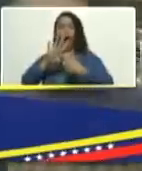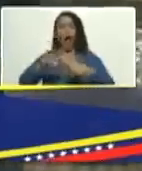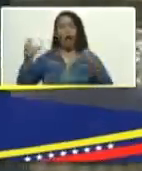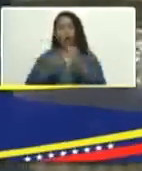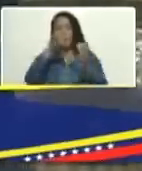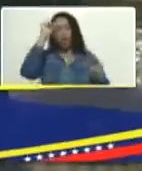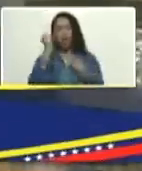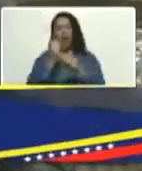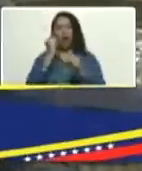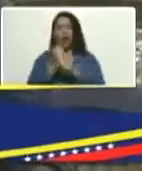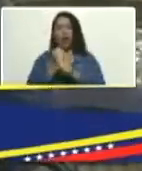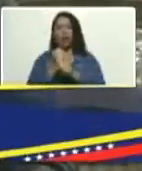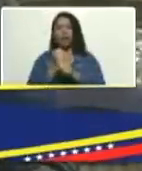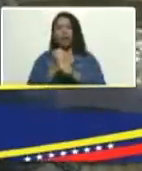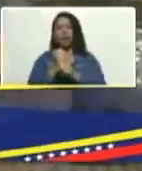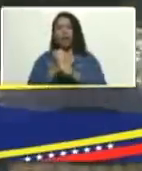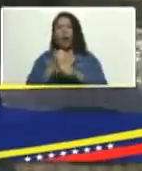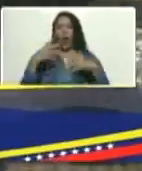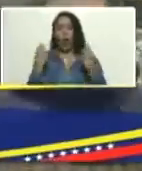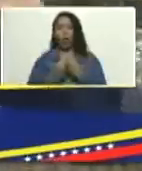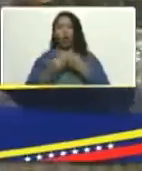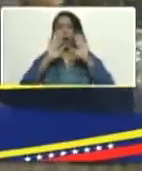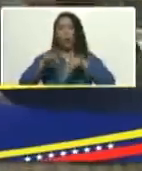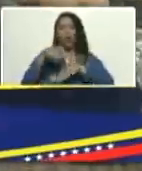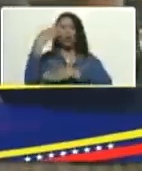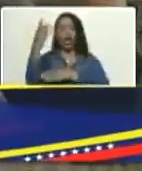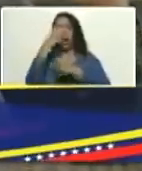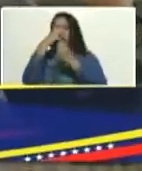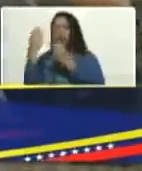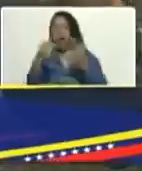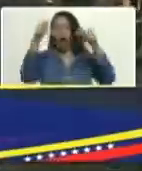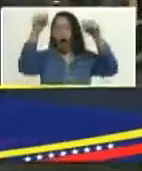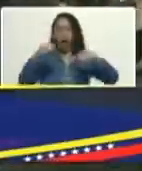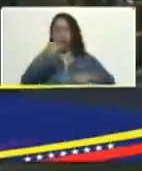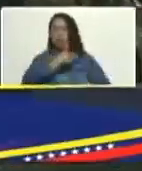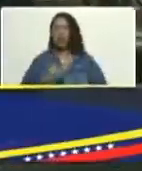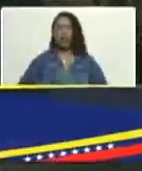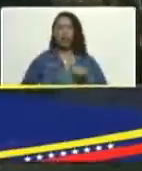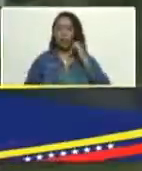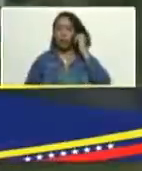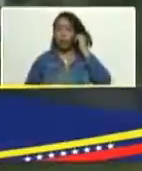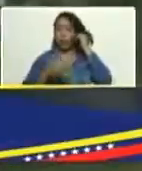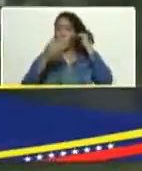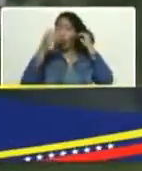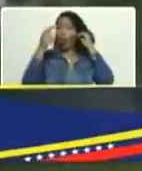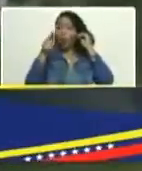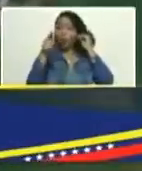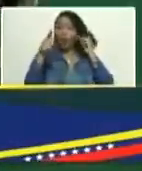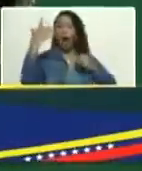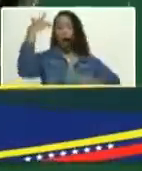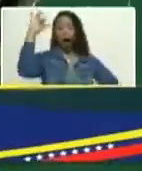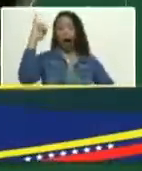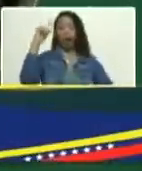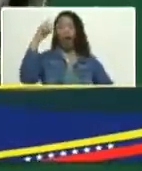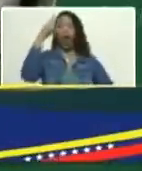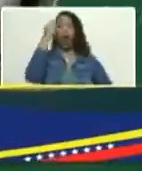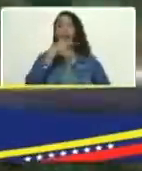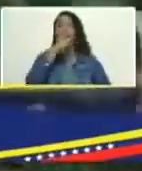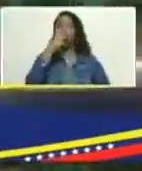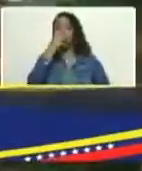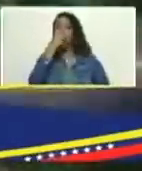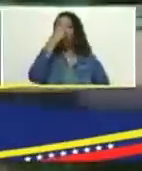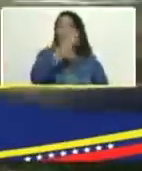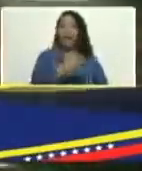aguerrida, resteado con usted. Y lo invitamos también para acá, presidente. Usted tiene ese compromiso de